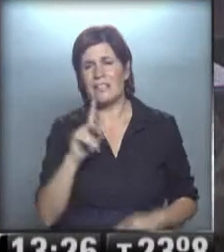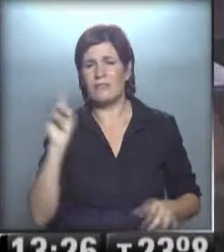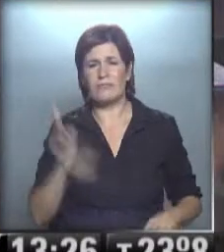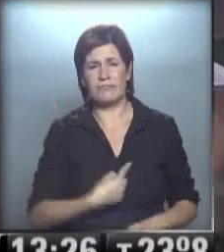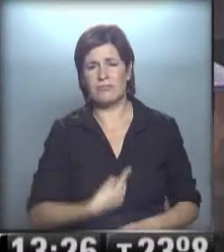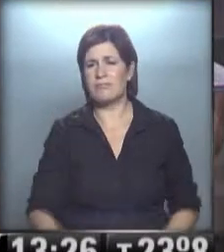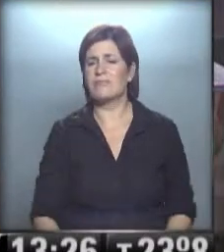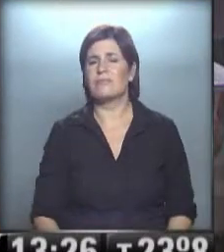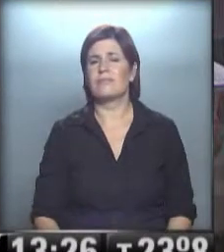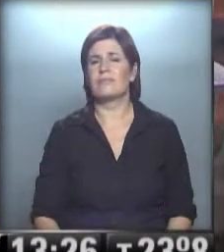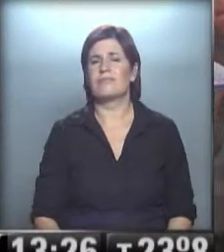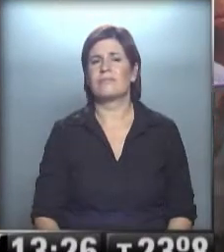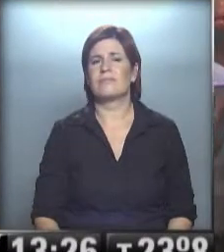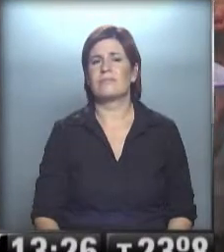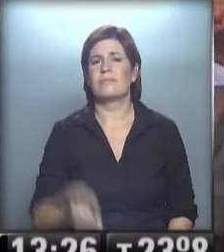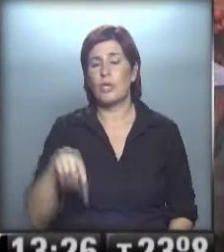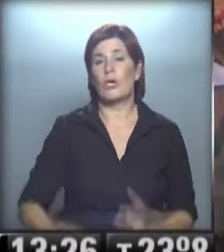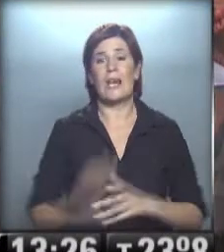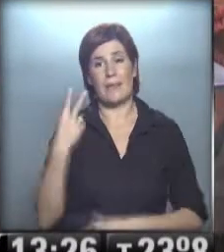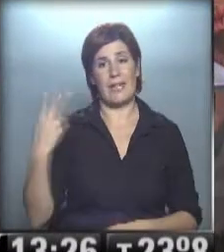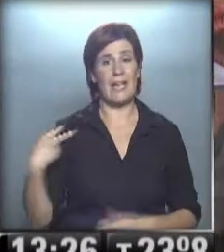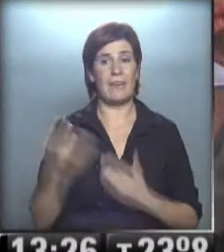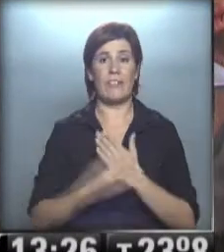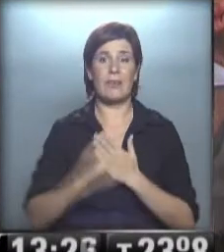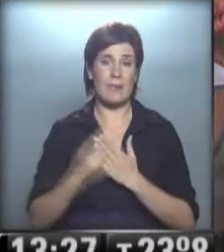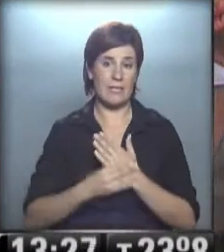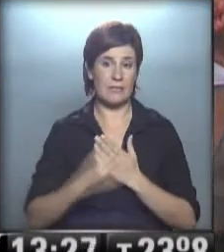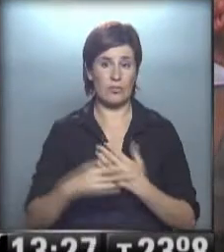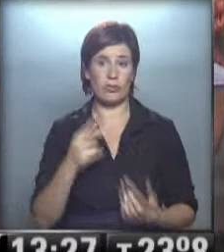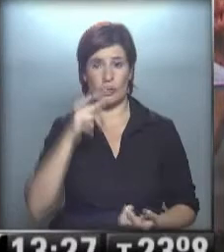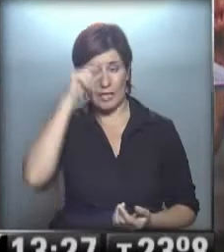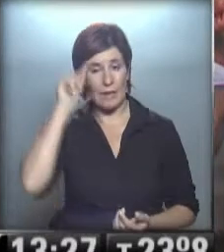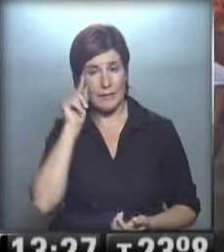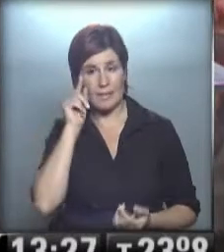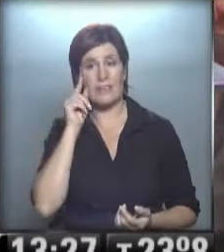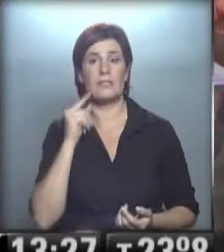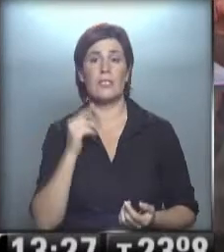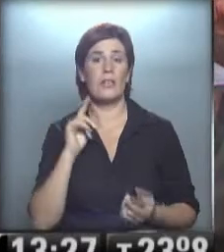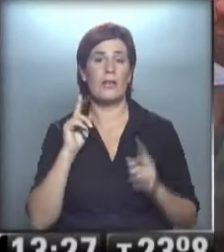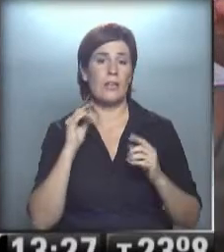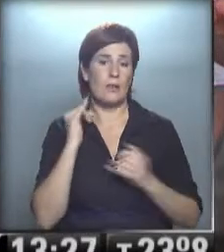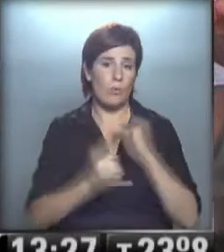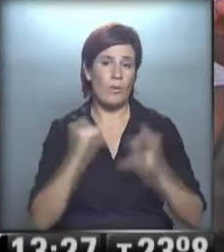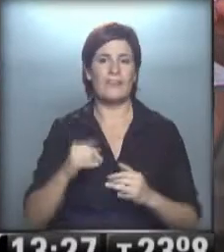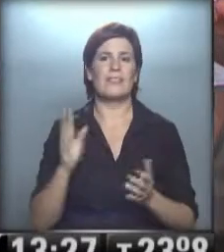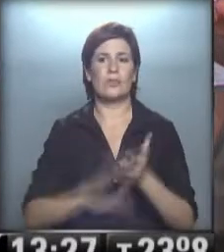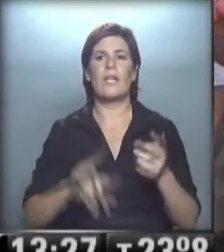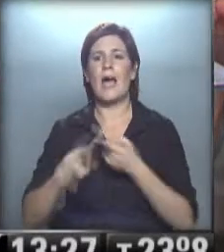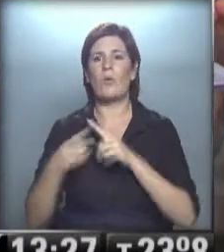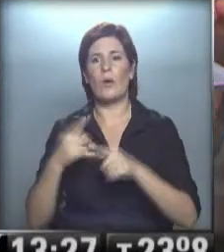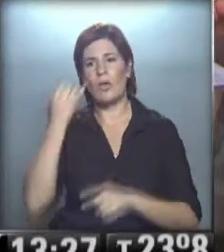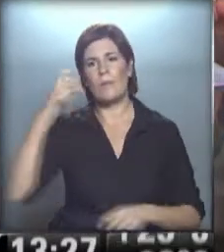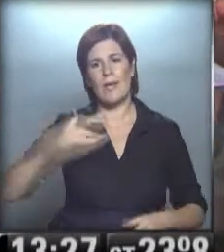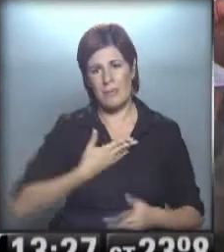vamos a cambiar de tema esta mañana el jefe de gabinete jorge capitanich respaldo el acuerdo con repsol también repudió las amenazas que